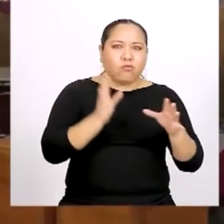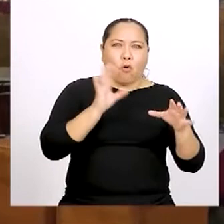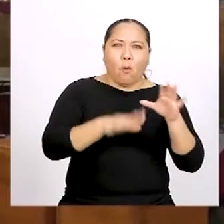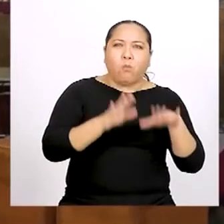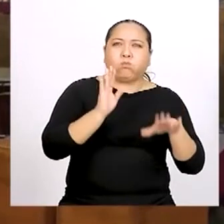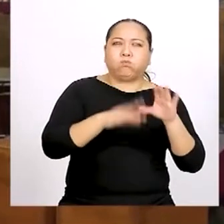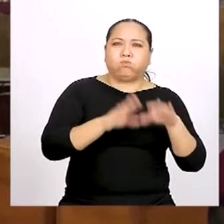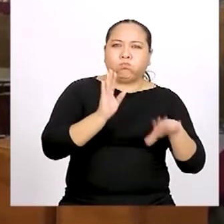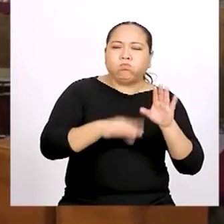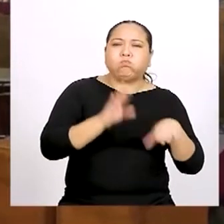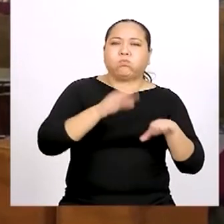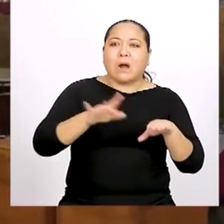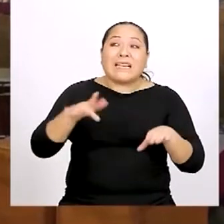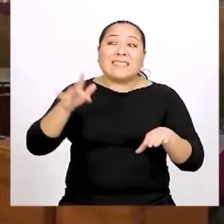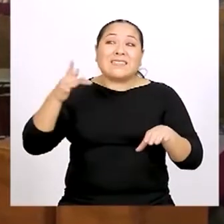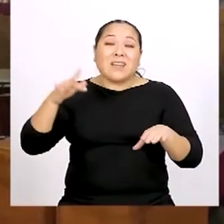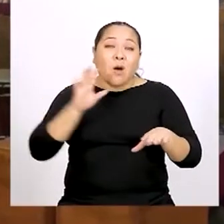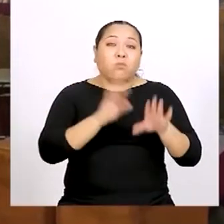agudo.